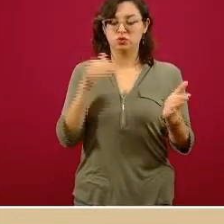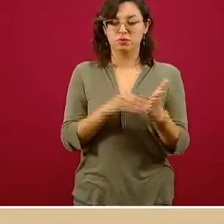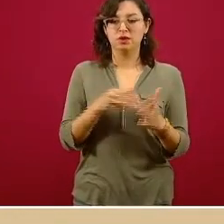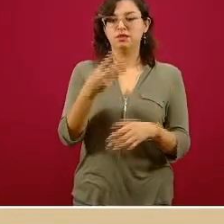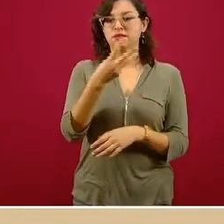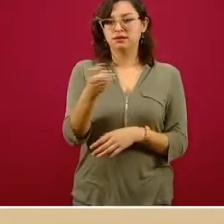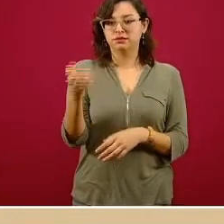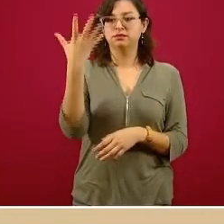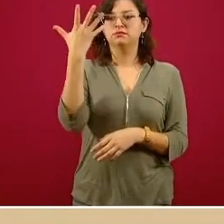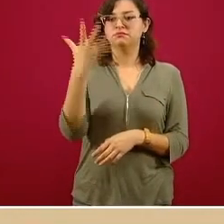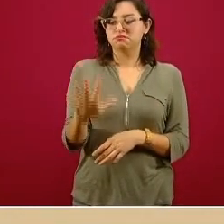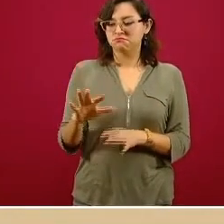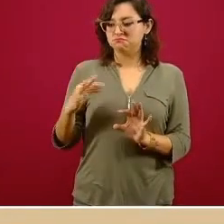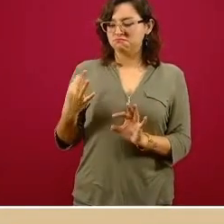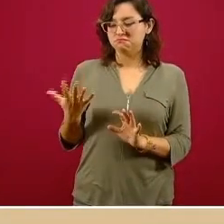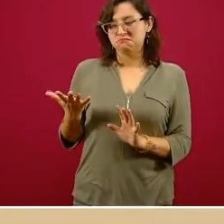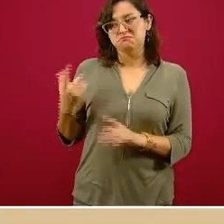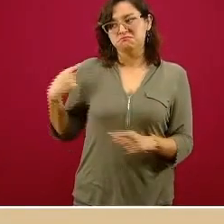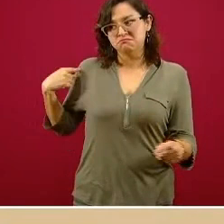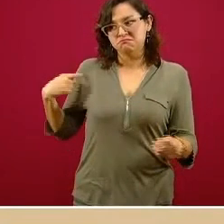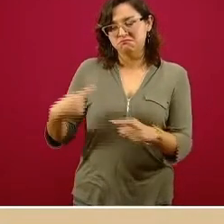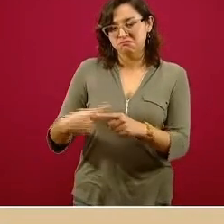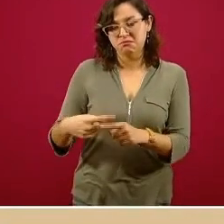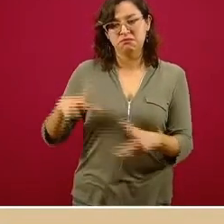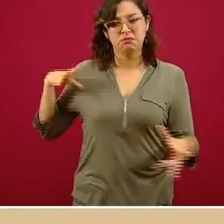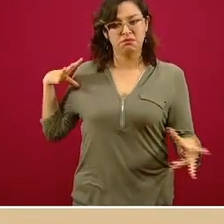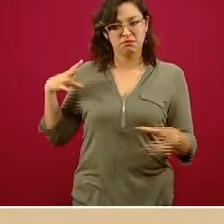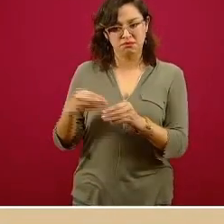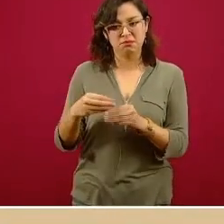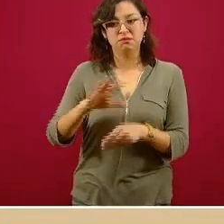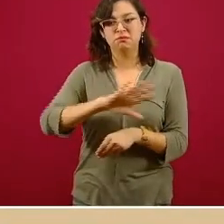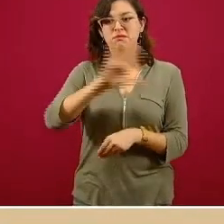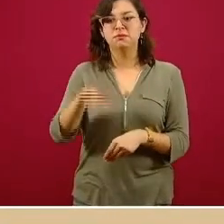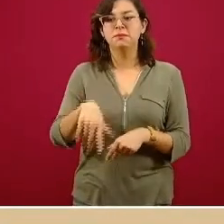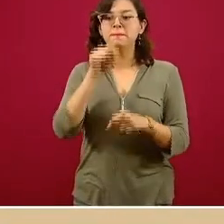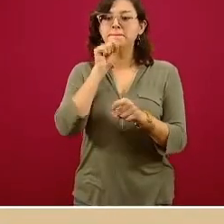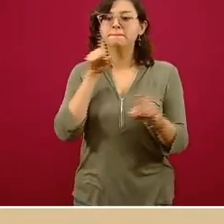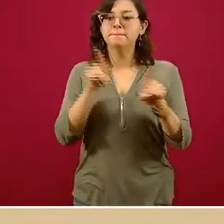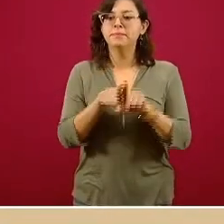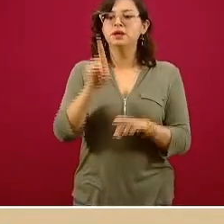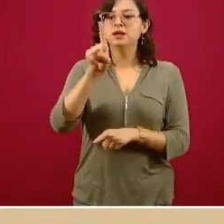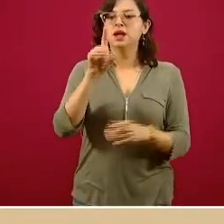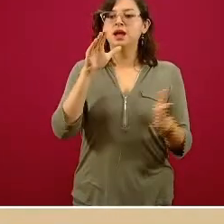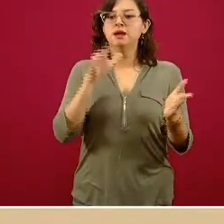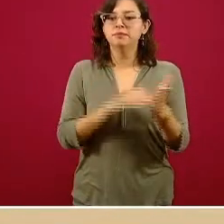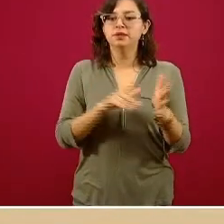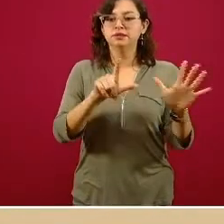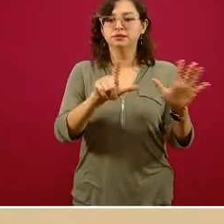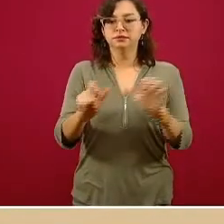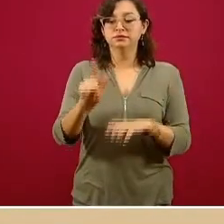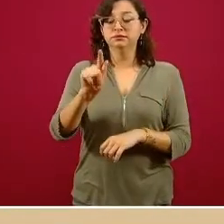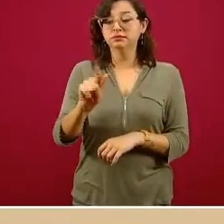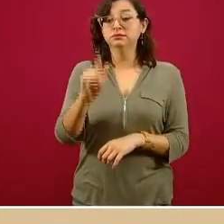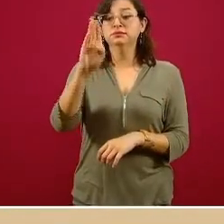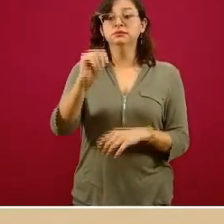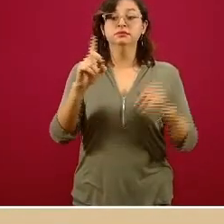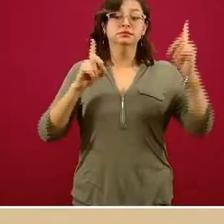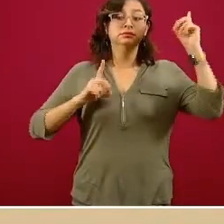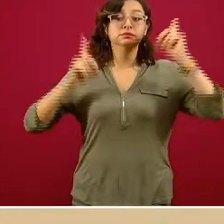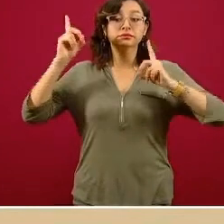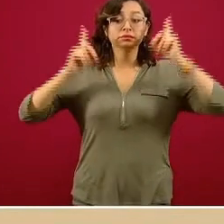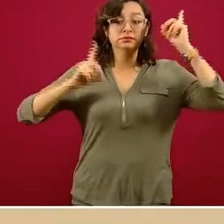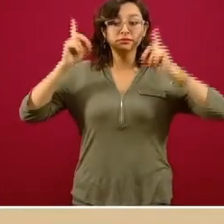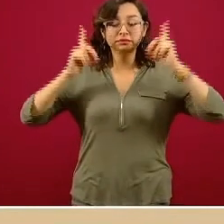han sucedido, y también están representadas las 1,779 que todavía tienen la clasificación de